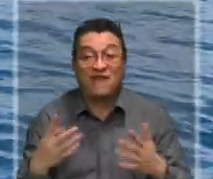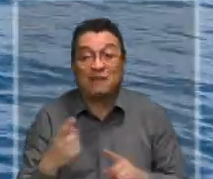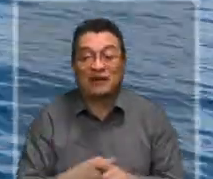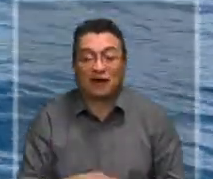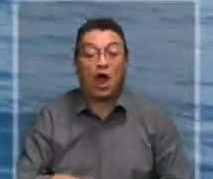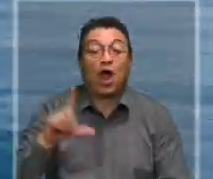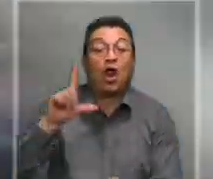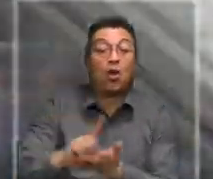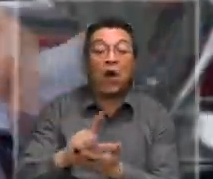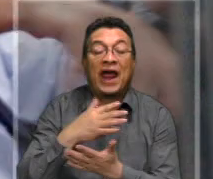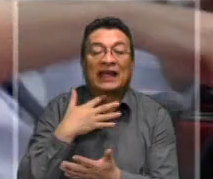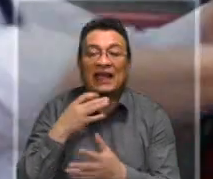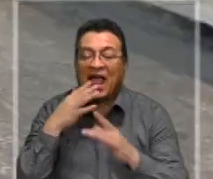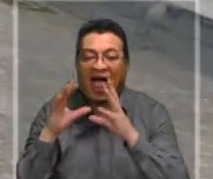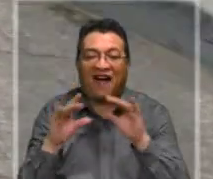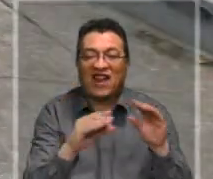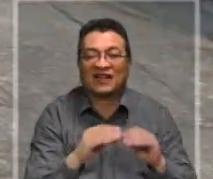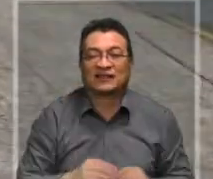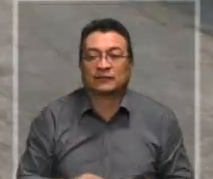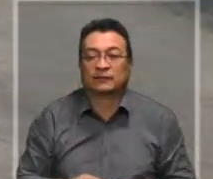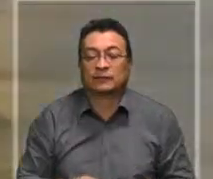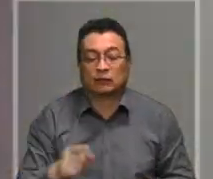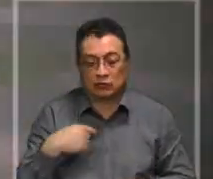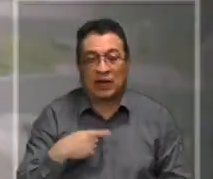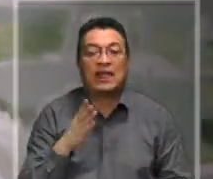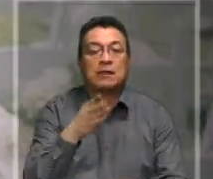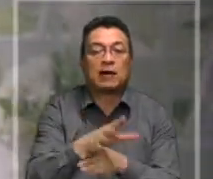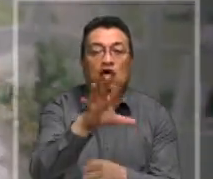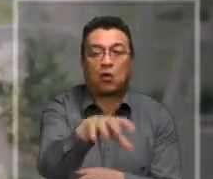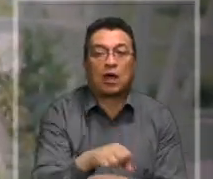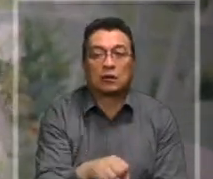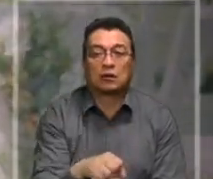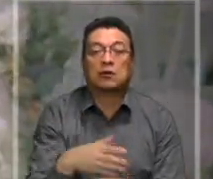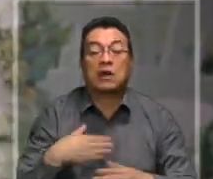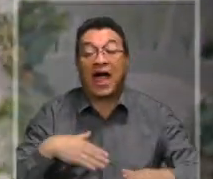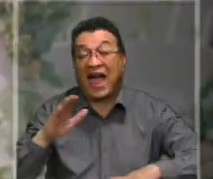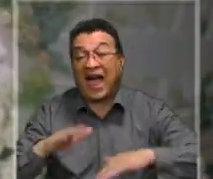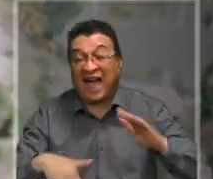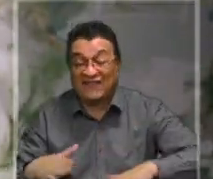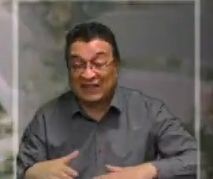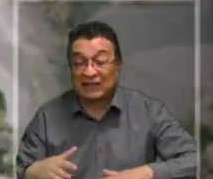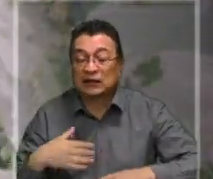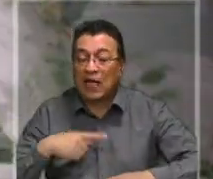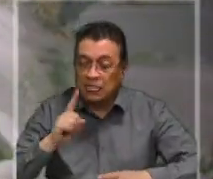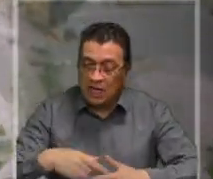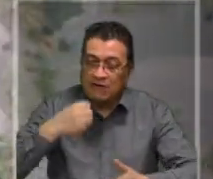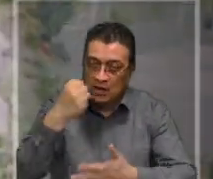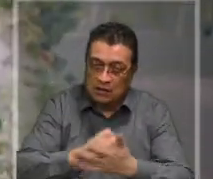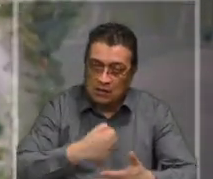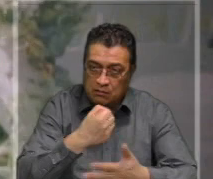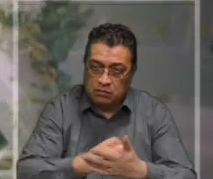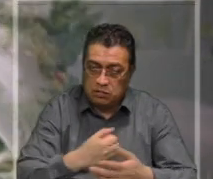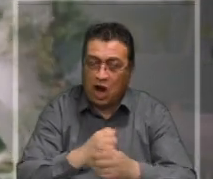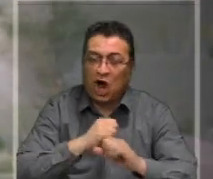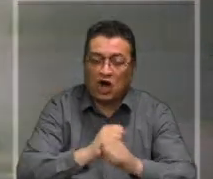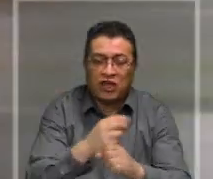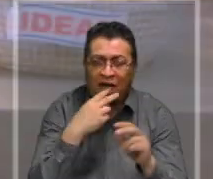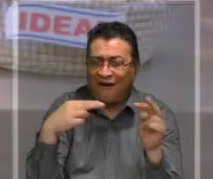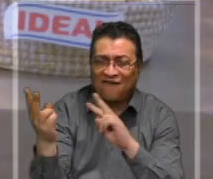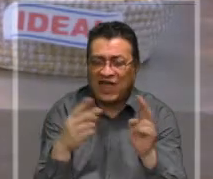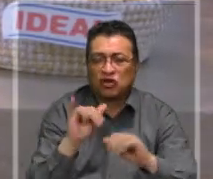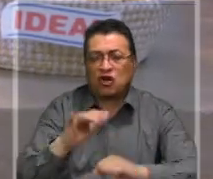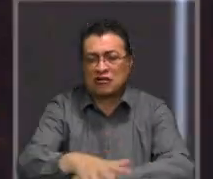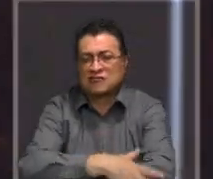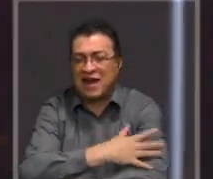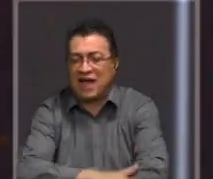¡Lugares que hablan! Bienvenidos a Te Paso a Buscar. Porque a veces debe luchar contra viento y marea.